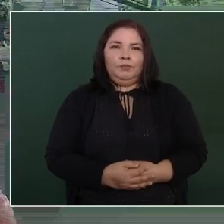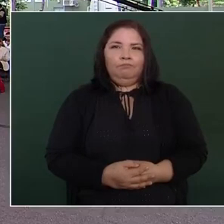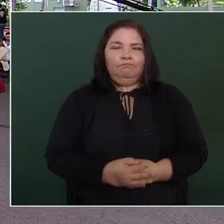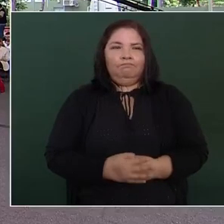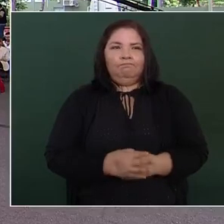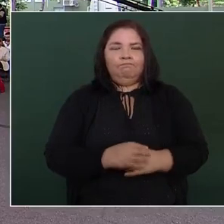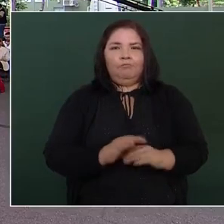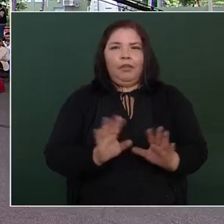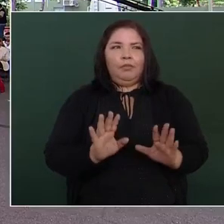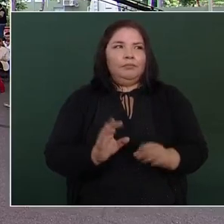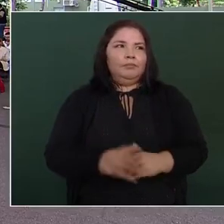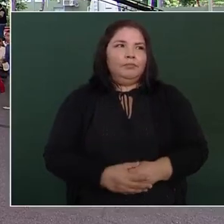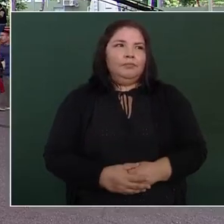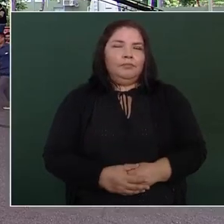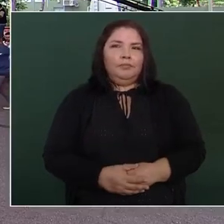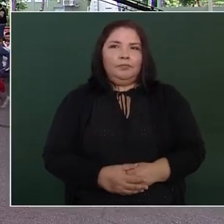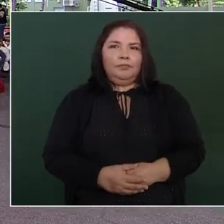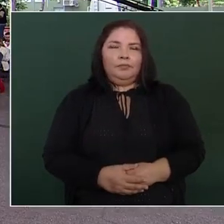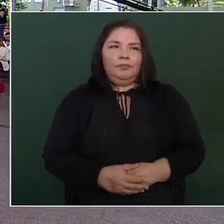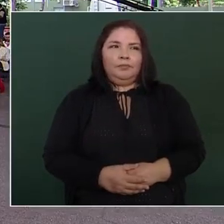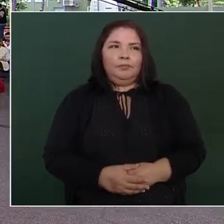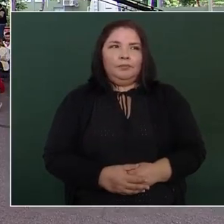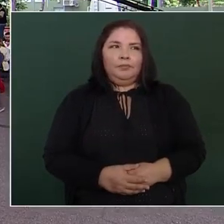Nada más.